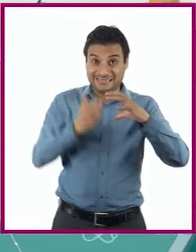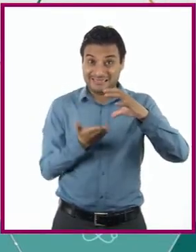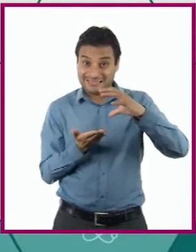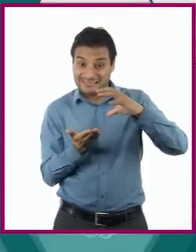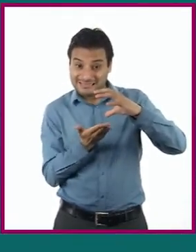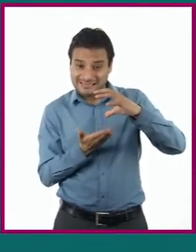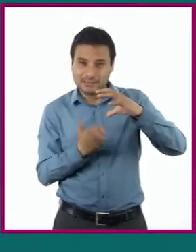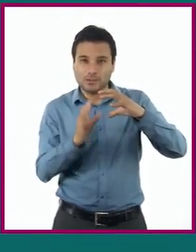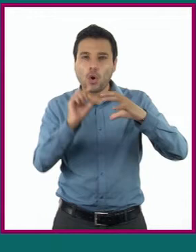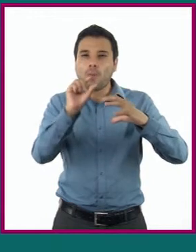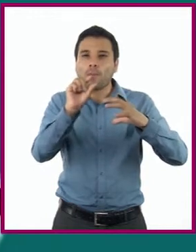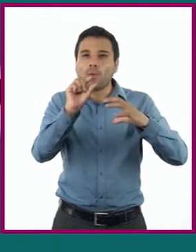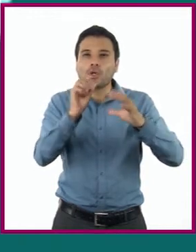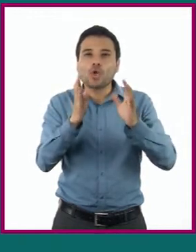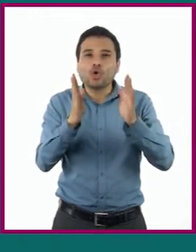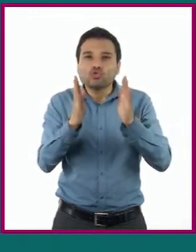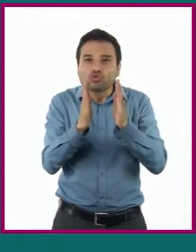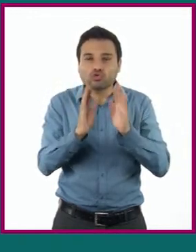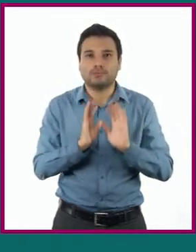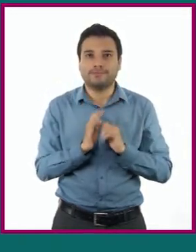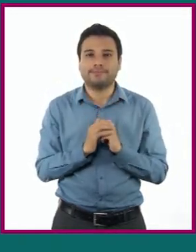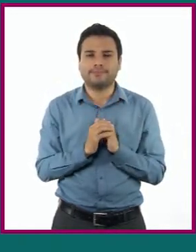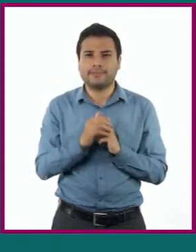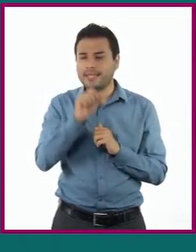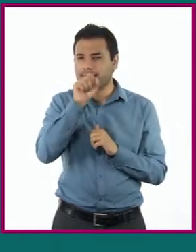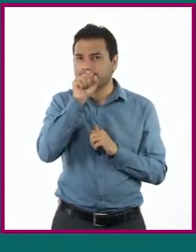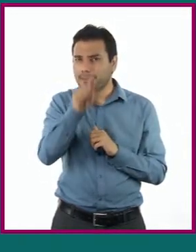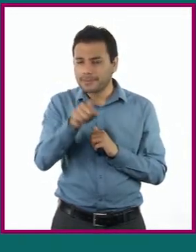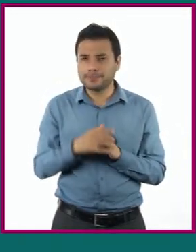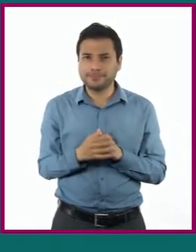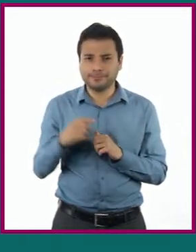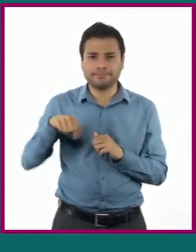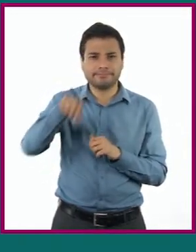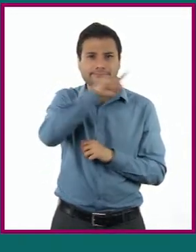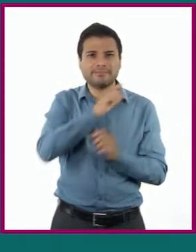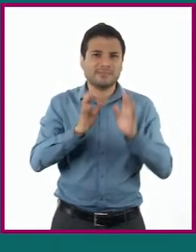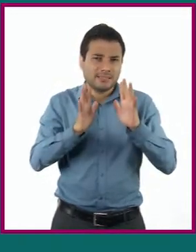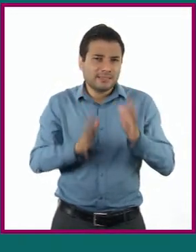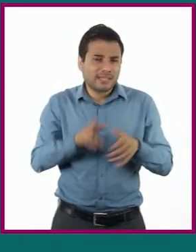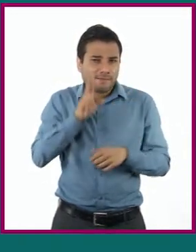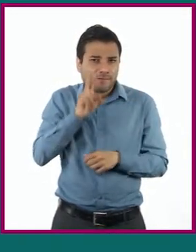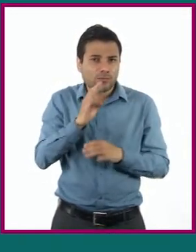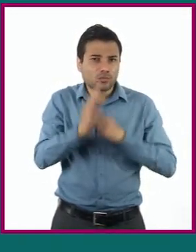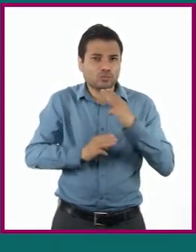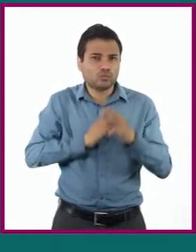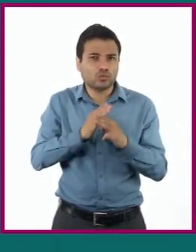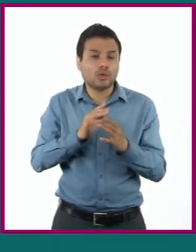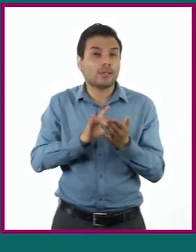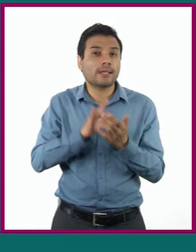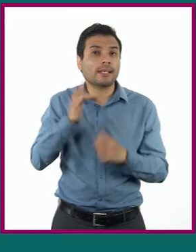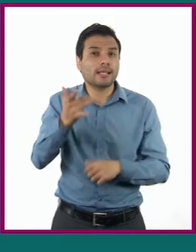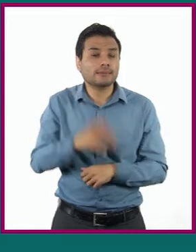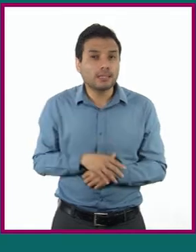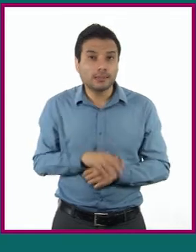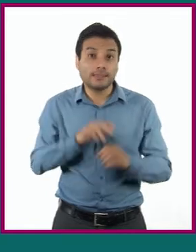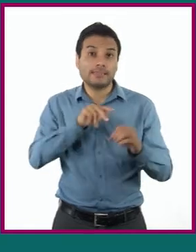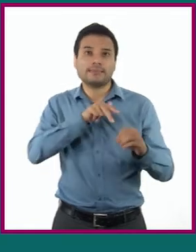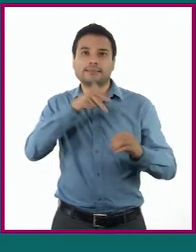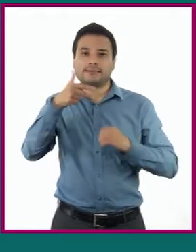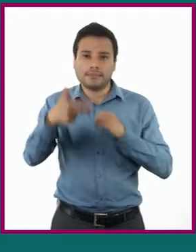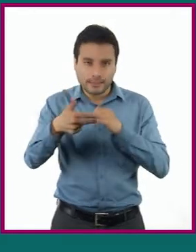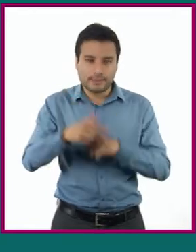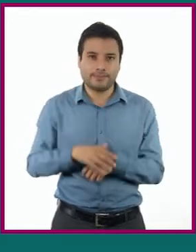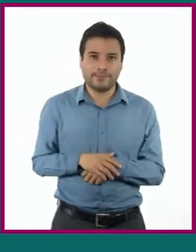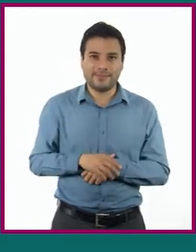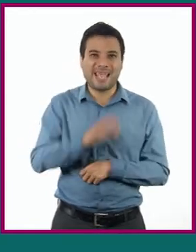rotación. Además, hemos sido capaces de ver directamente la Tierra mediante los satélites, la estación